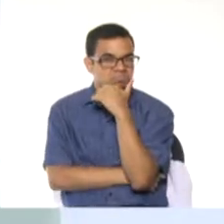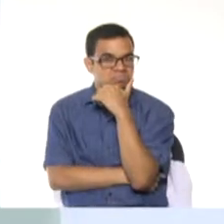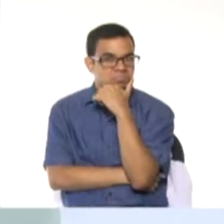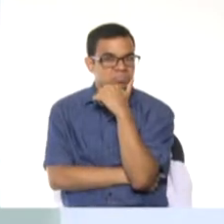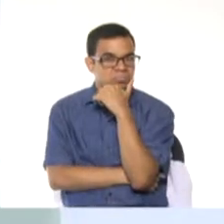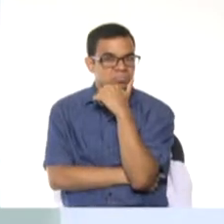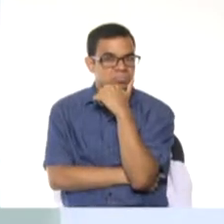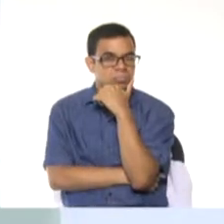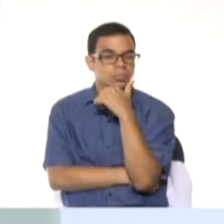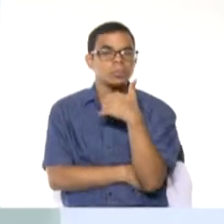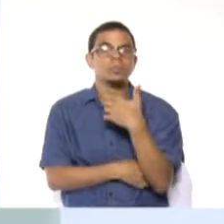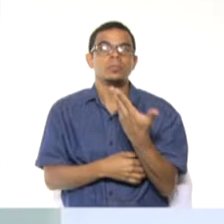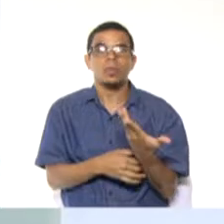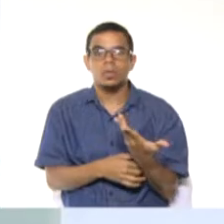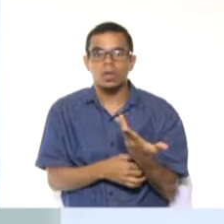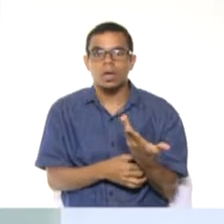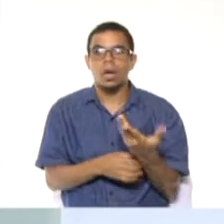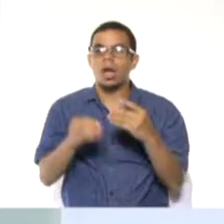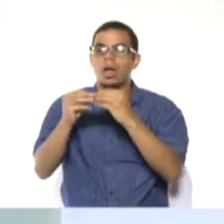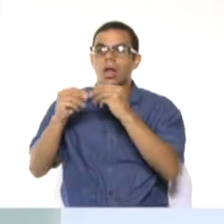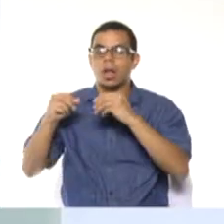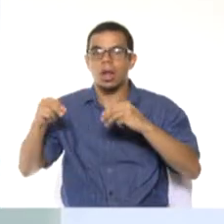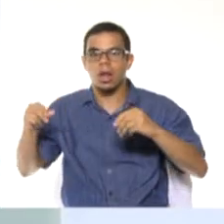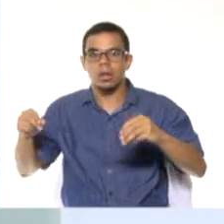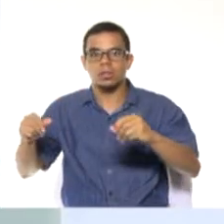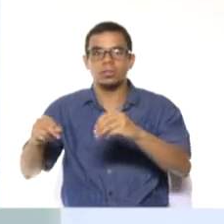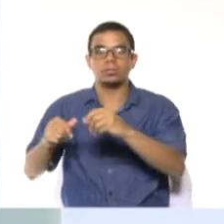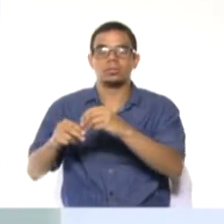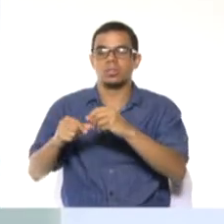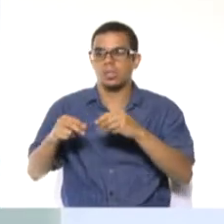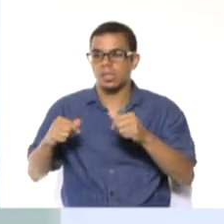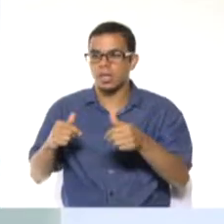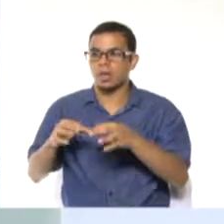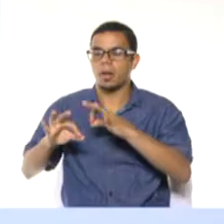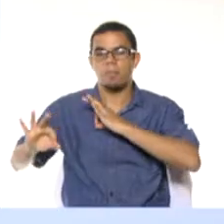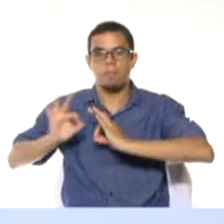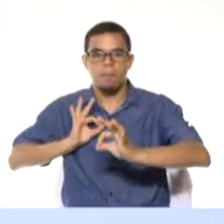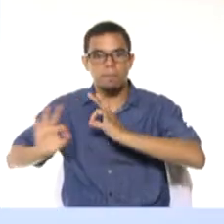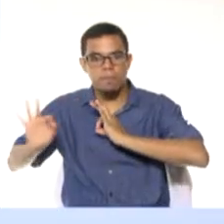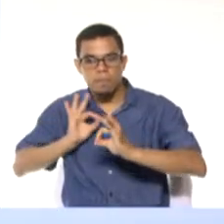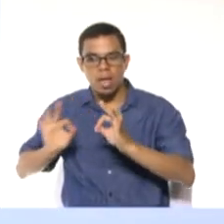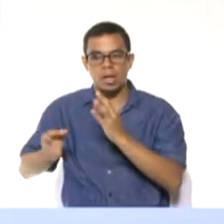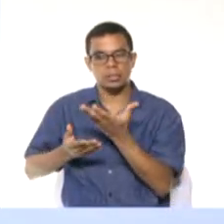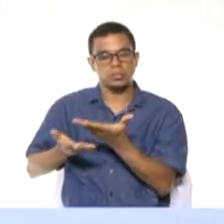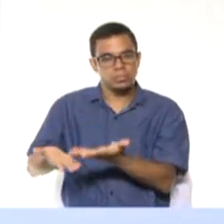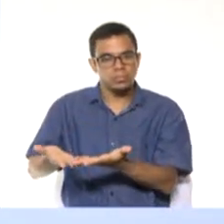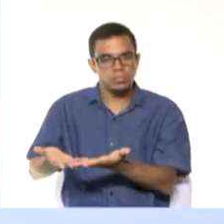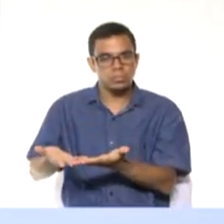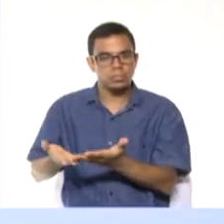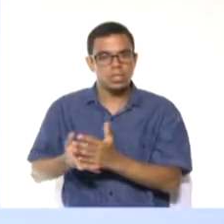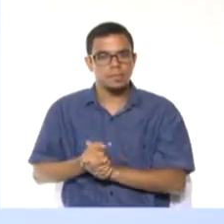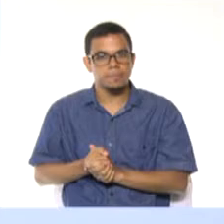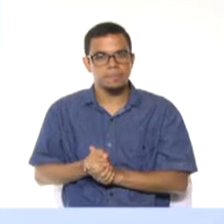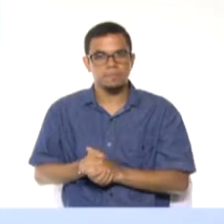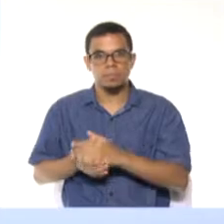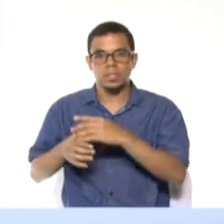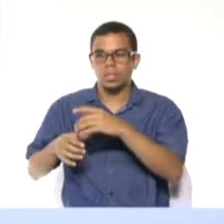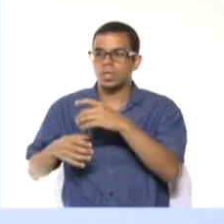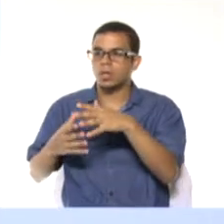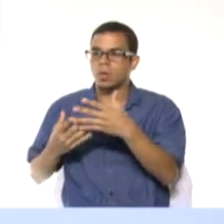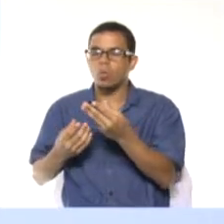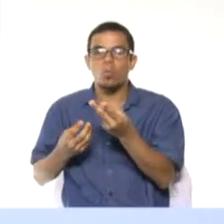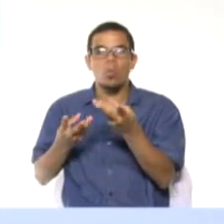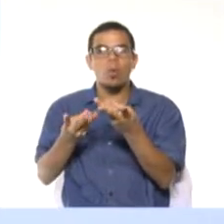dispositivo? La cantidad de tierra en preparación, qué fertilizantes